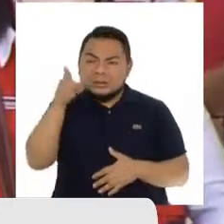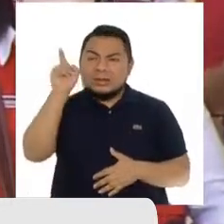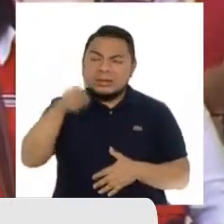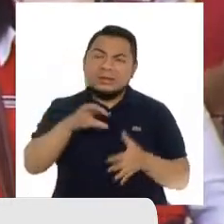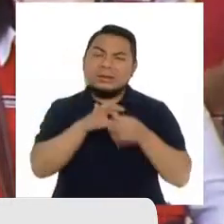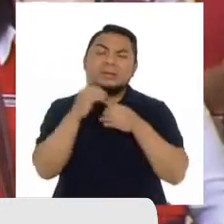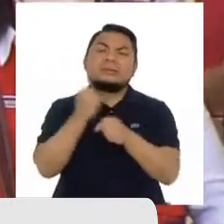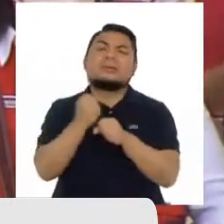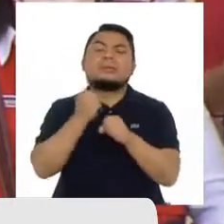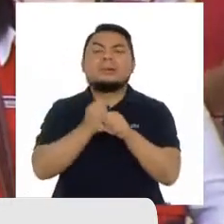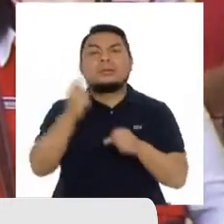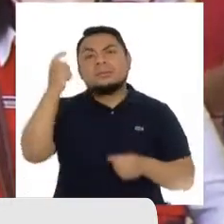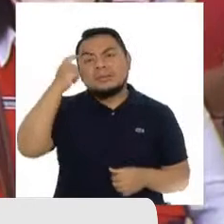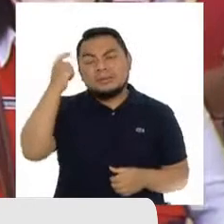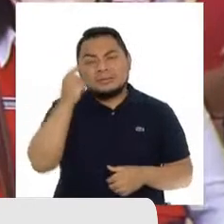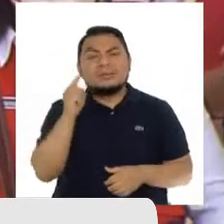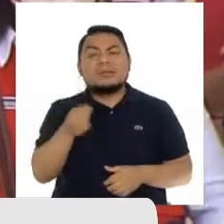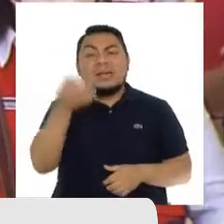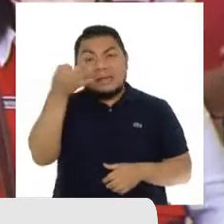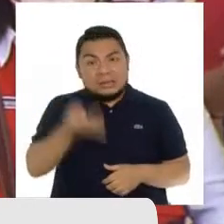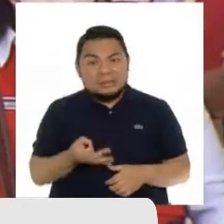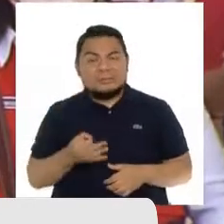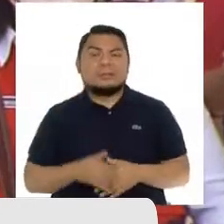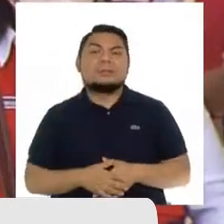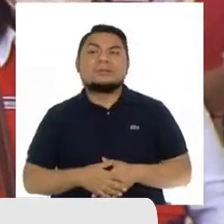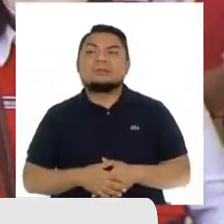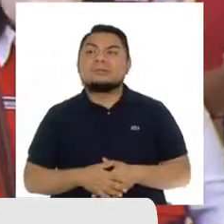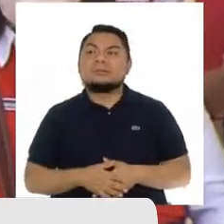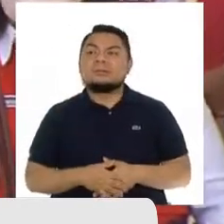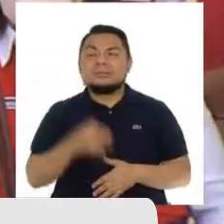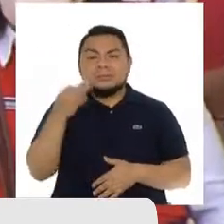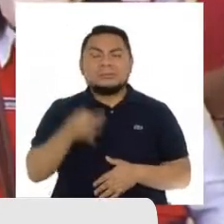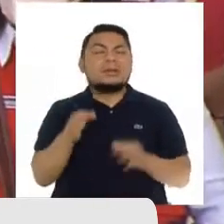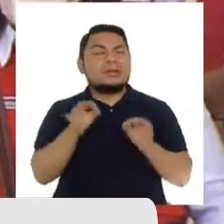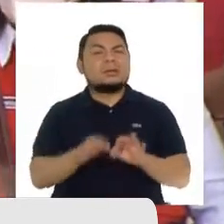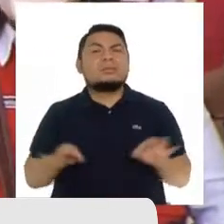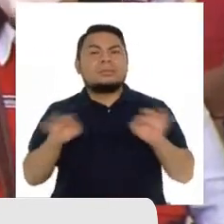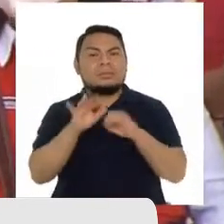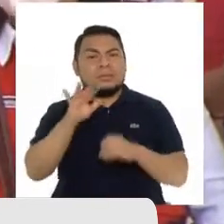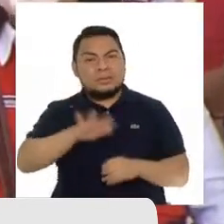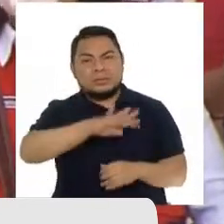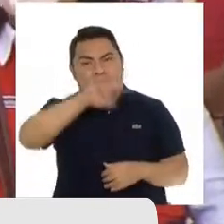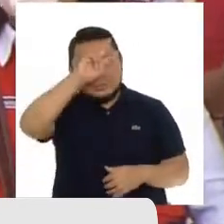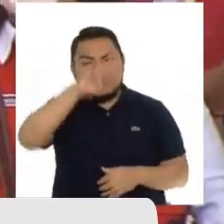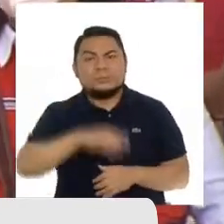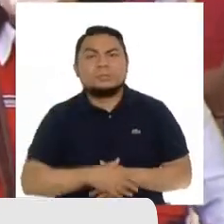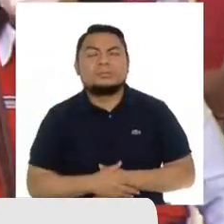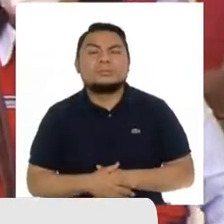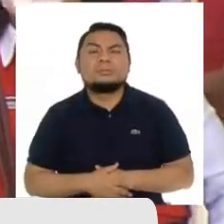pensando en lo que realmente importa al país